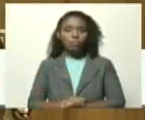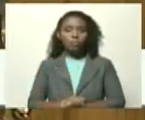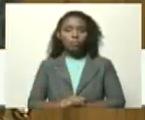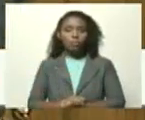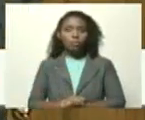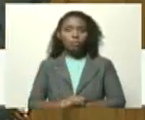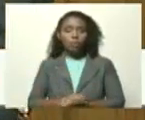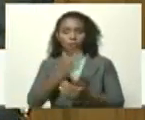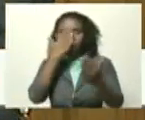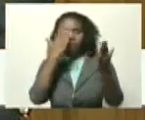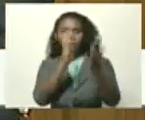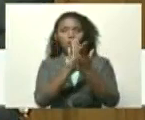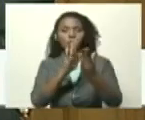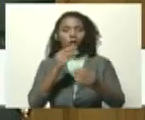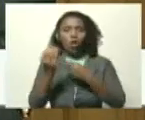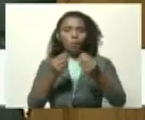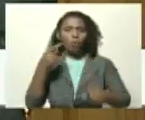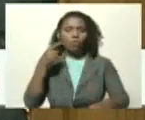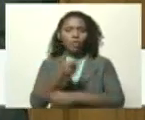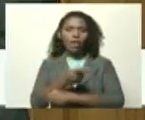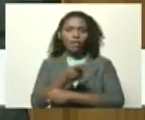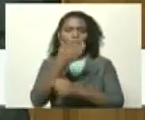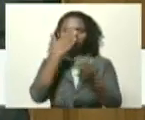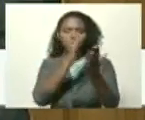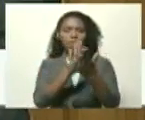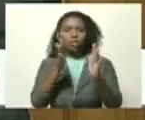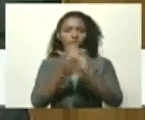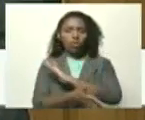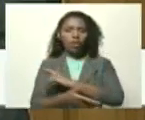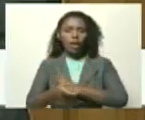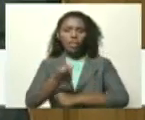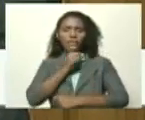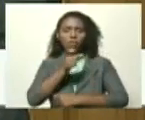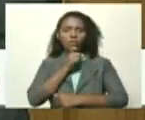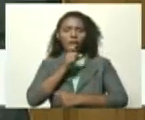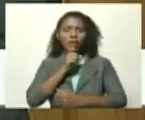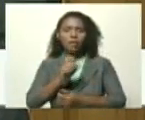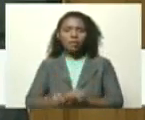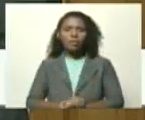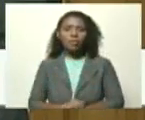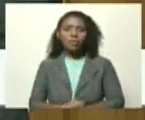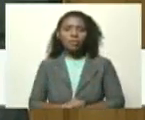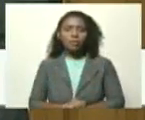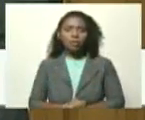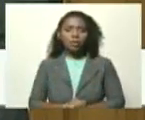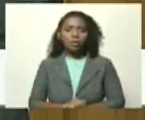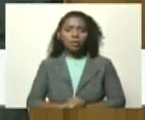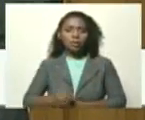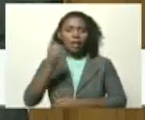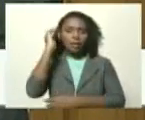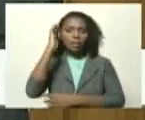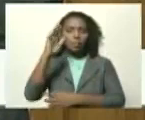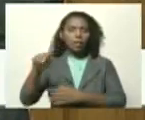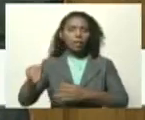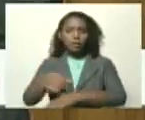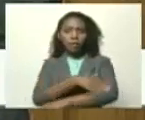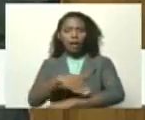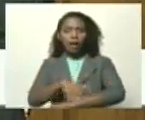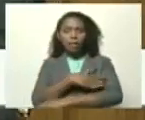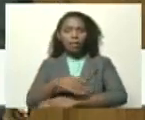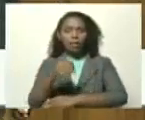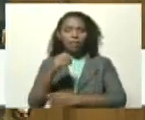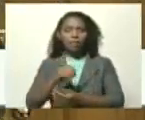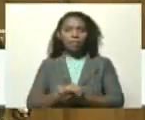y afrontando como debemos afrontar los retos del parlamentarismo de calle, de la Asamblea